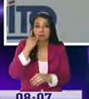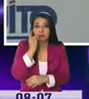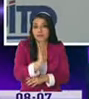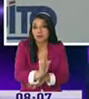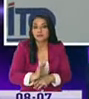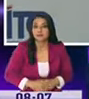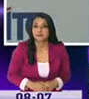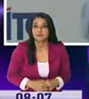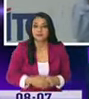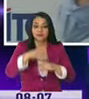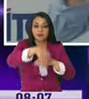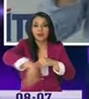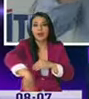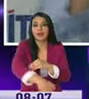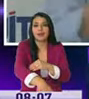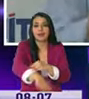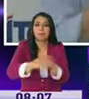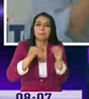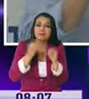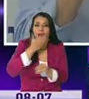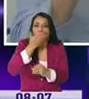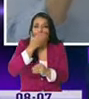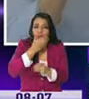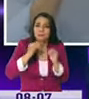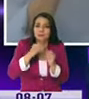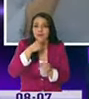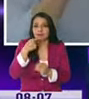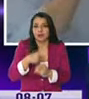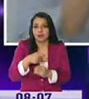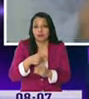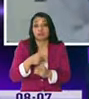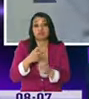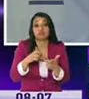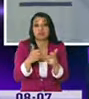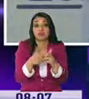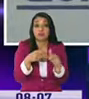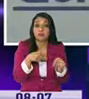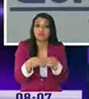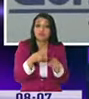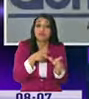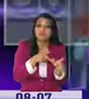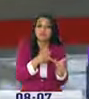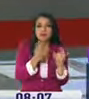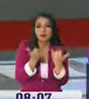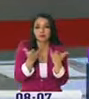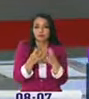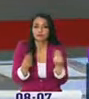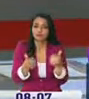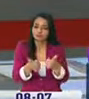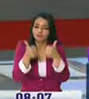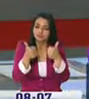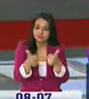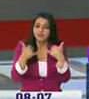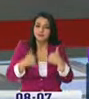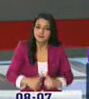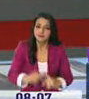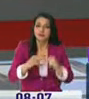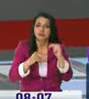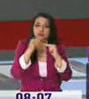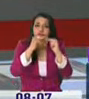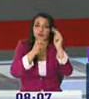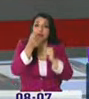es un valle un poco más cálido, un poco más seco y que tenía serios problemas de movilidad. Así que enhorabuena, que se sigan construyendo, que